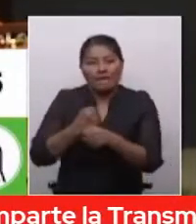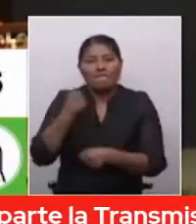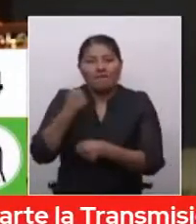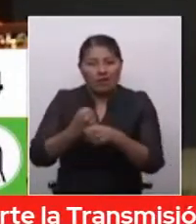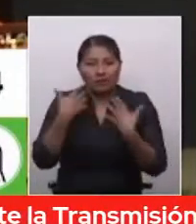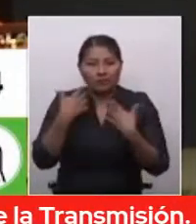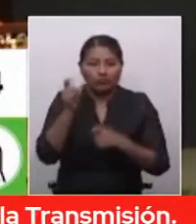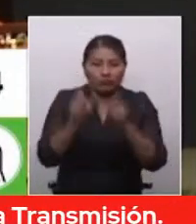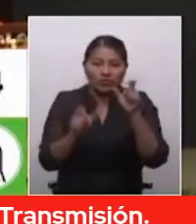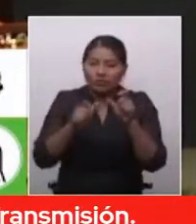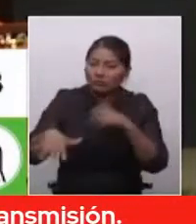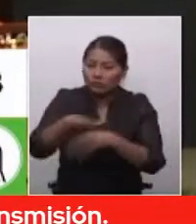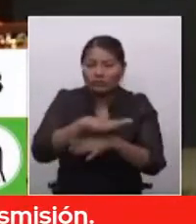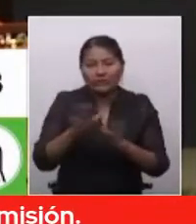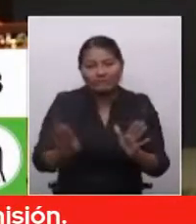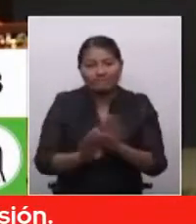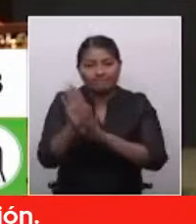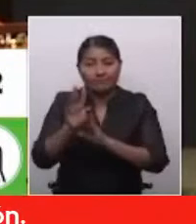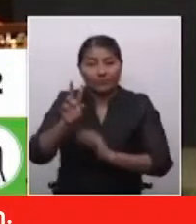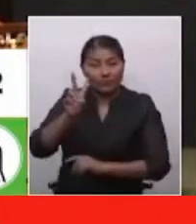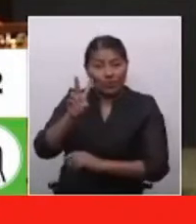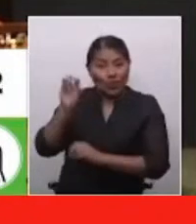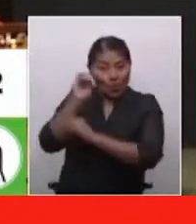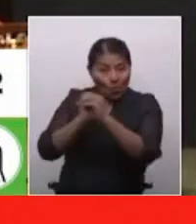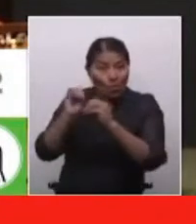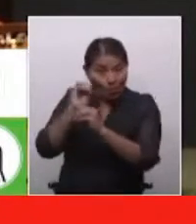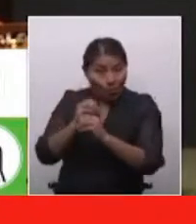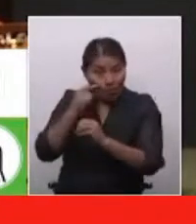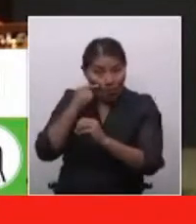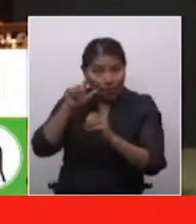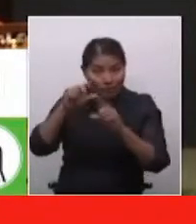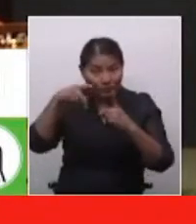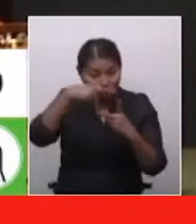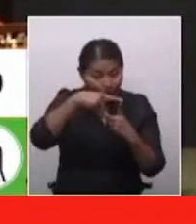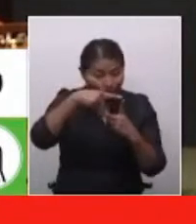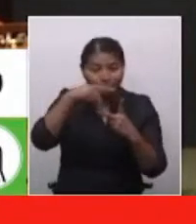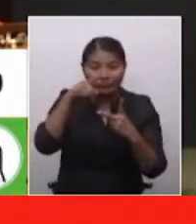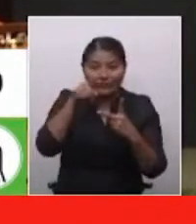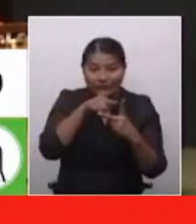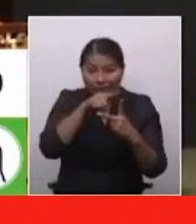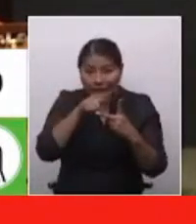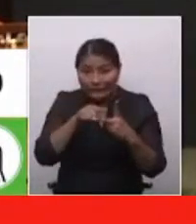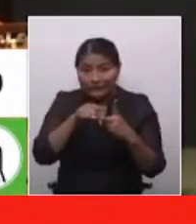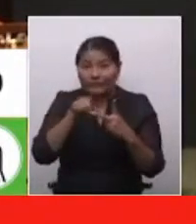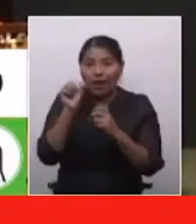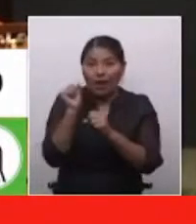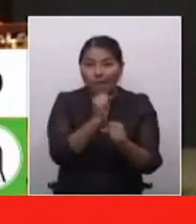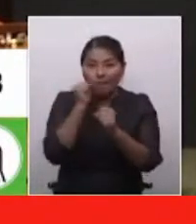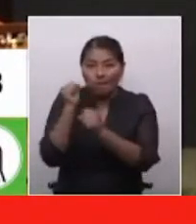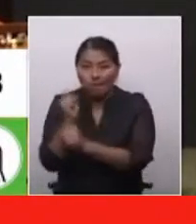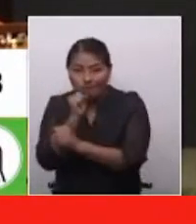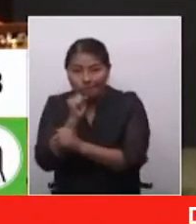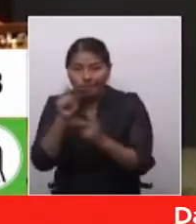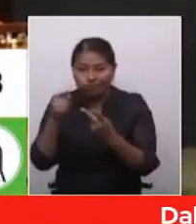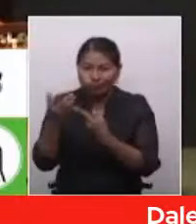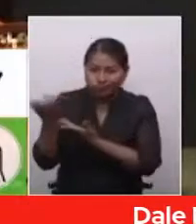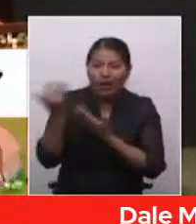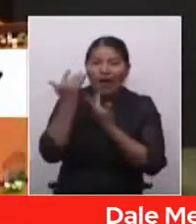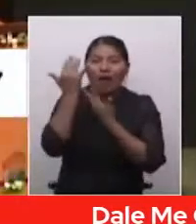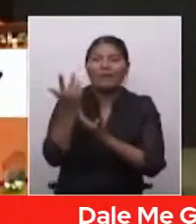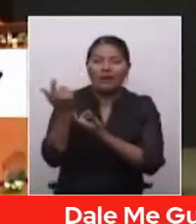como ciudadanos. Este 2 de octubre marca las 2 escobas. Vota por el Frente